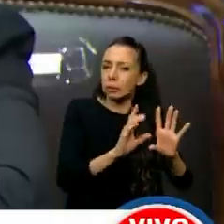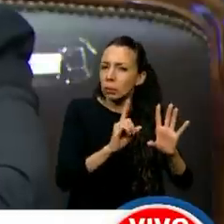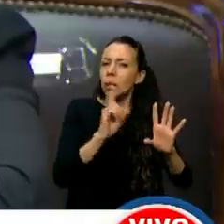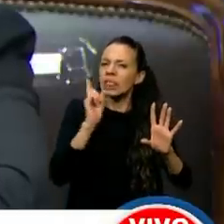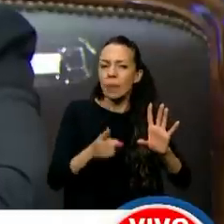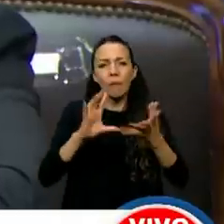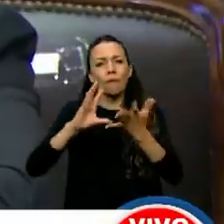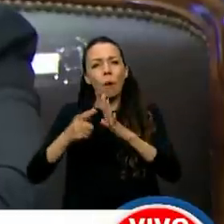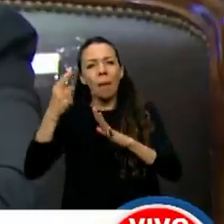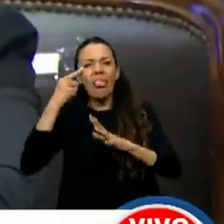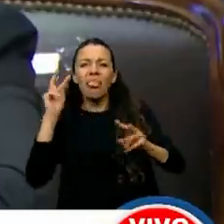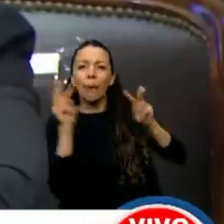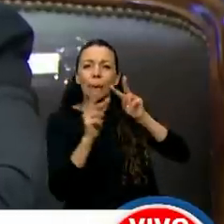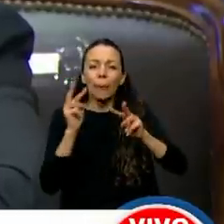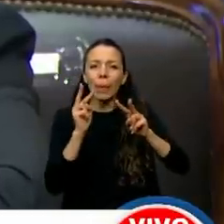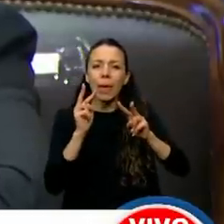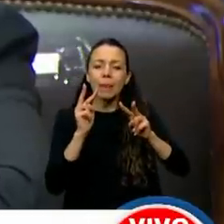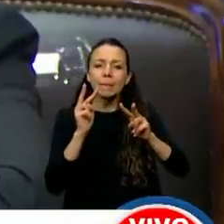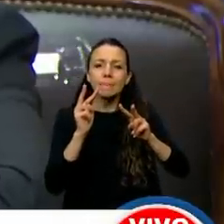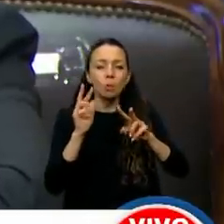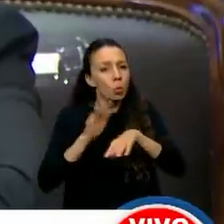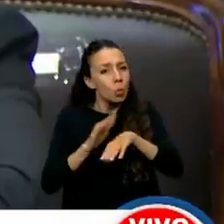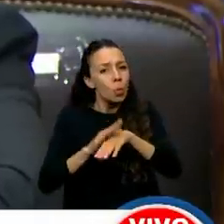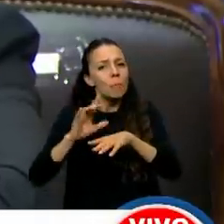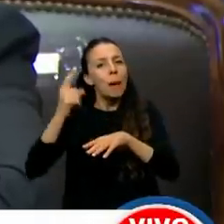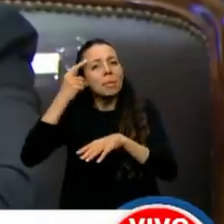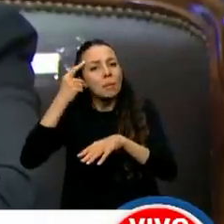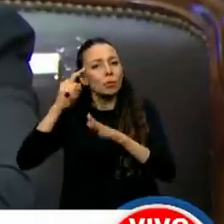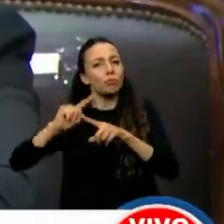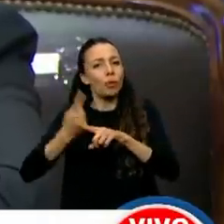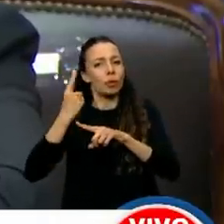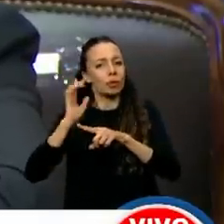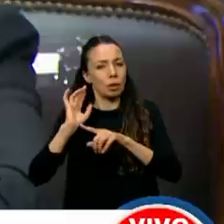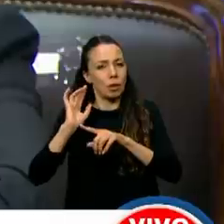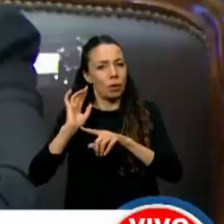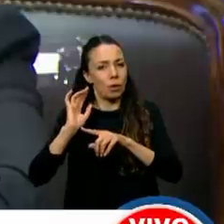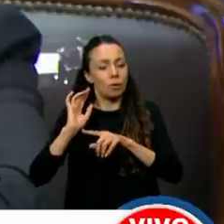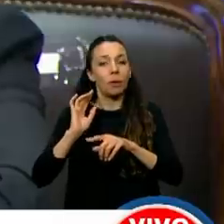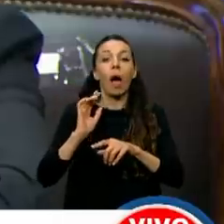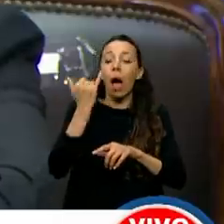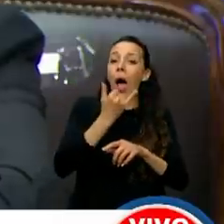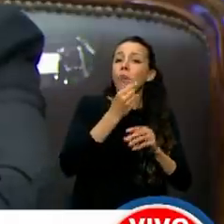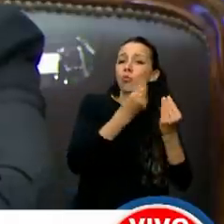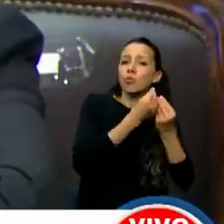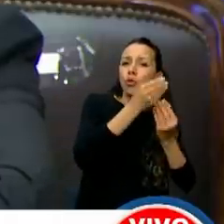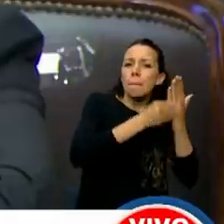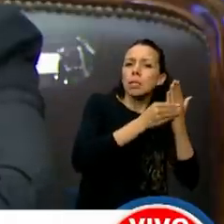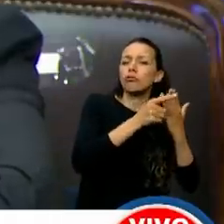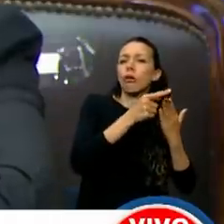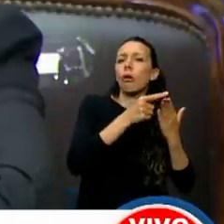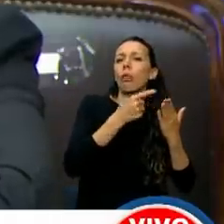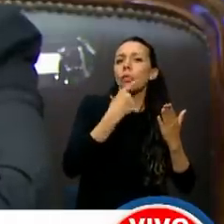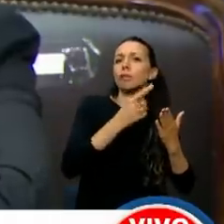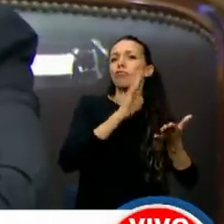pocos ministros que pudieron venir a vernos hablar de desarrollo escuchar muchos diputados